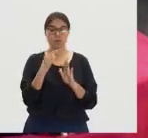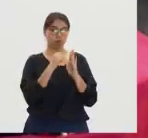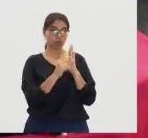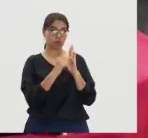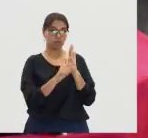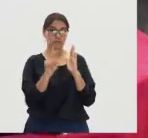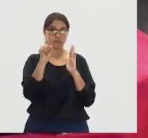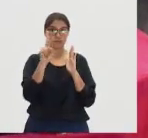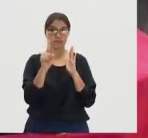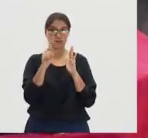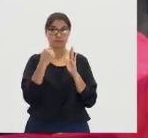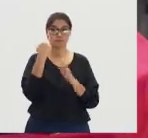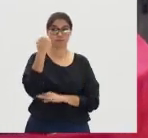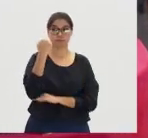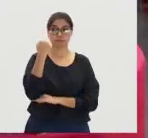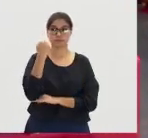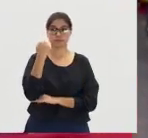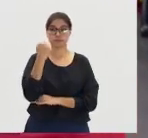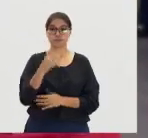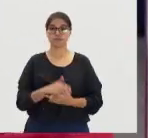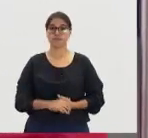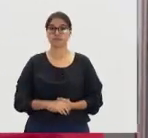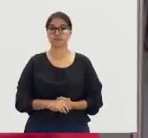primer capítulo del Nuevo Testamento,